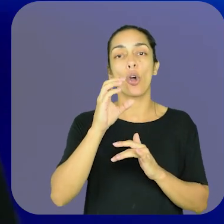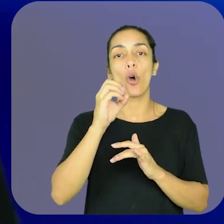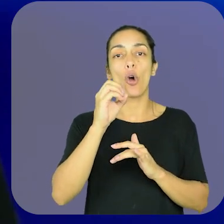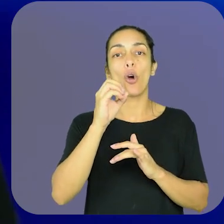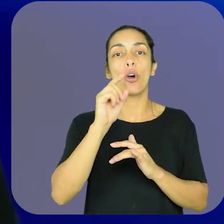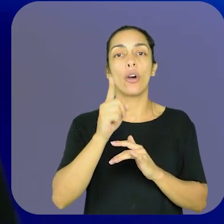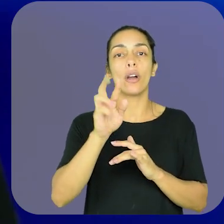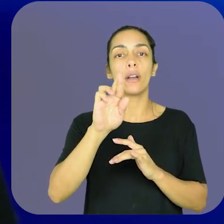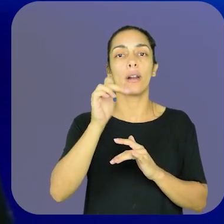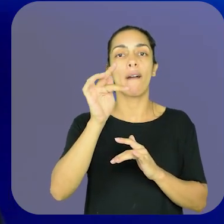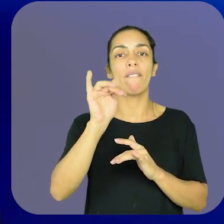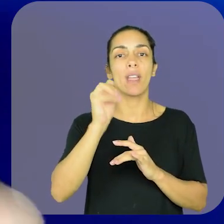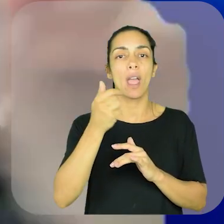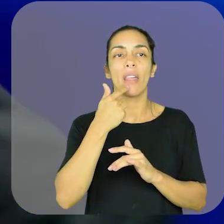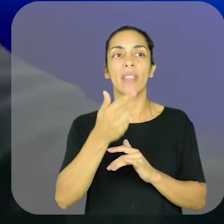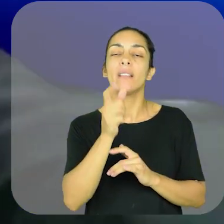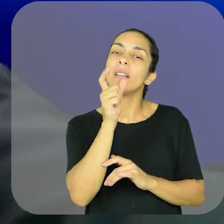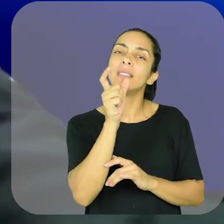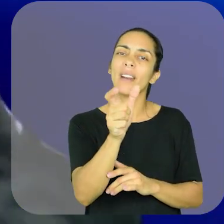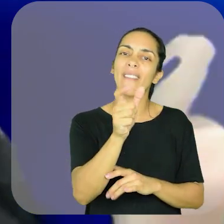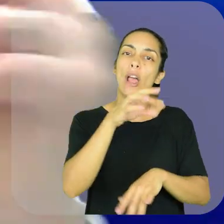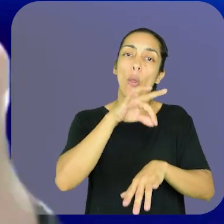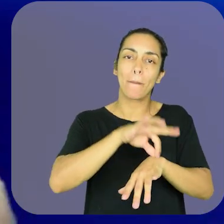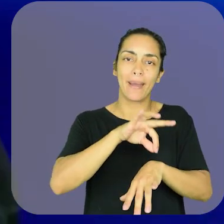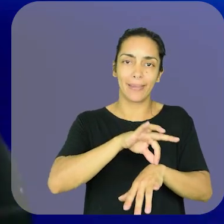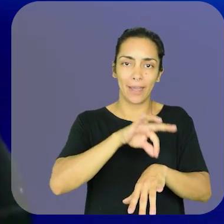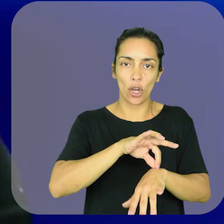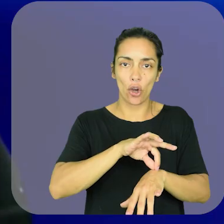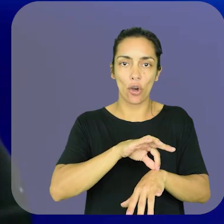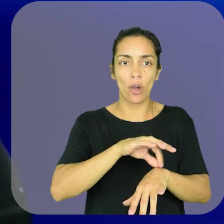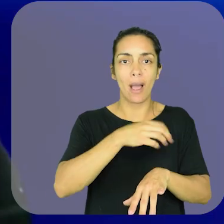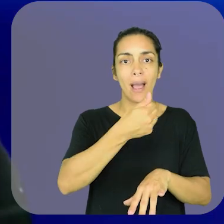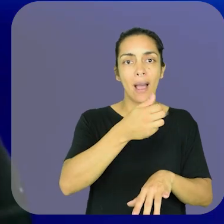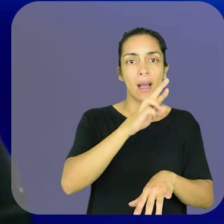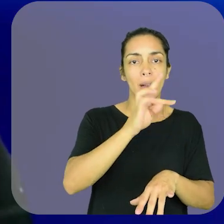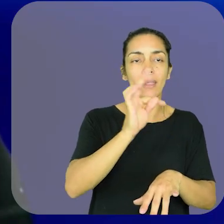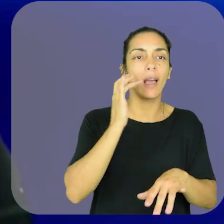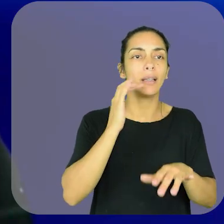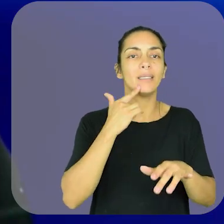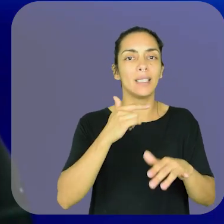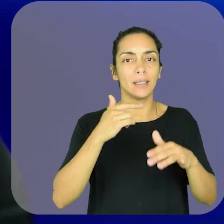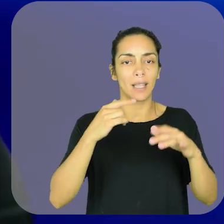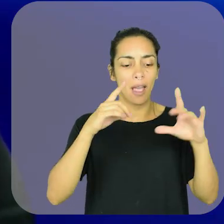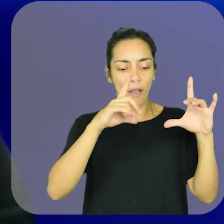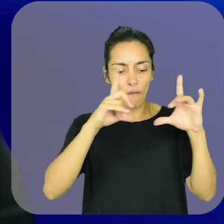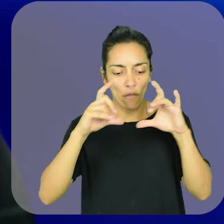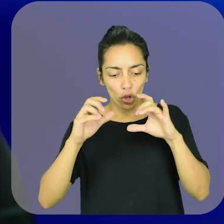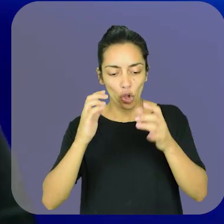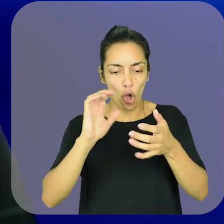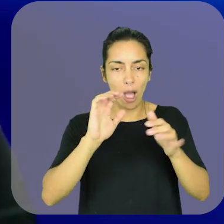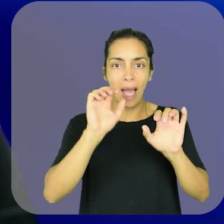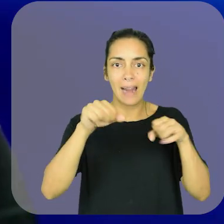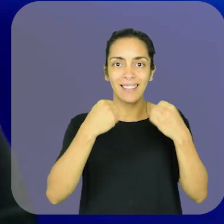siguiente, aparece el siguiente significado médico. Ortografía, radiografía de las